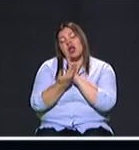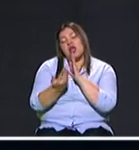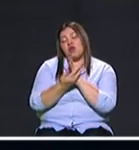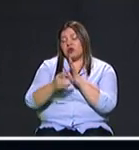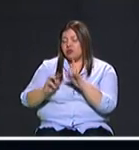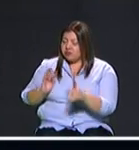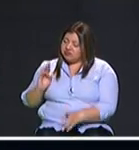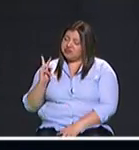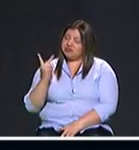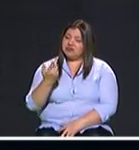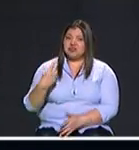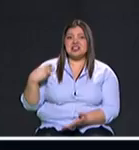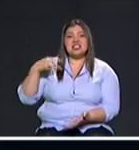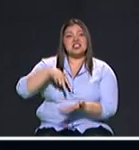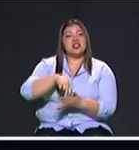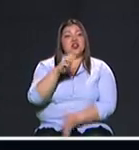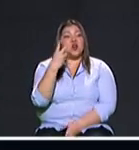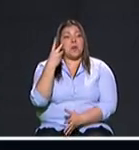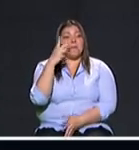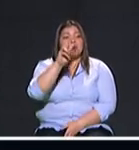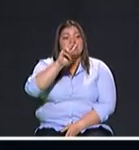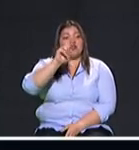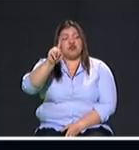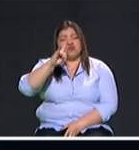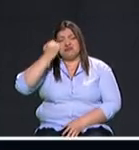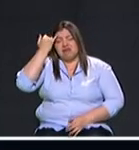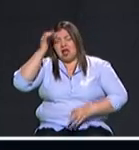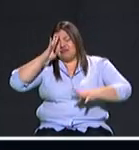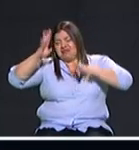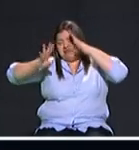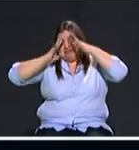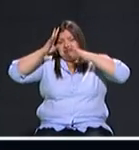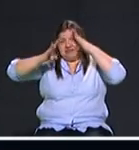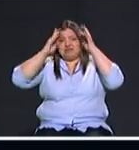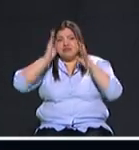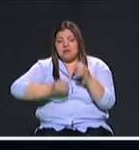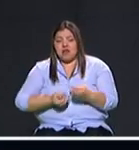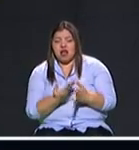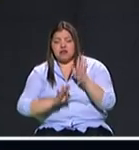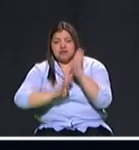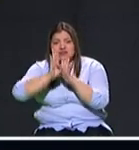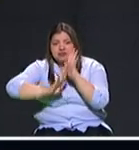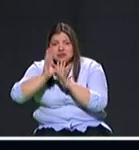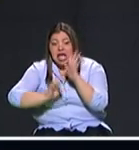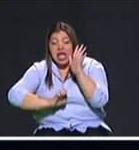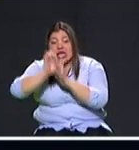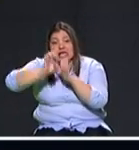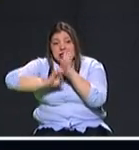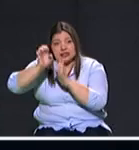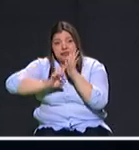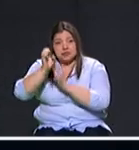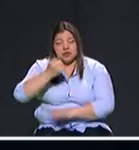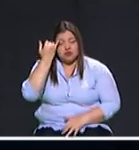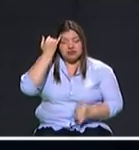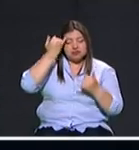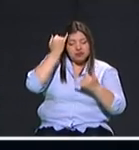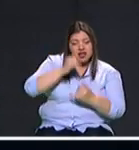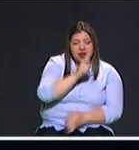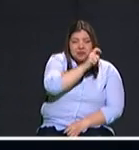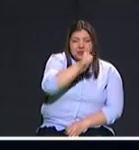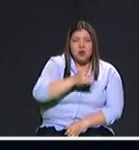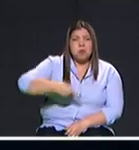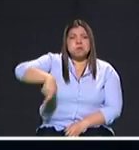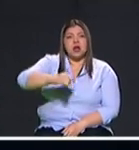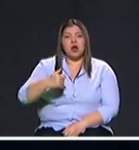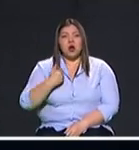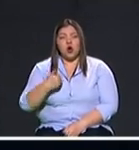21 no para el siglo 20 una educación para generar emprendimientos para generar empresas para que el talento el mérito y las ideas de los jóvenes sean las